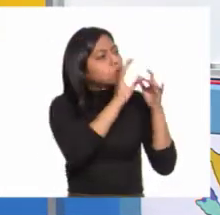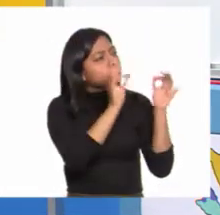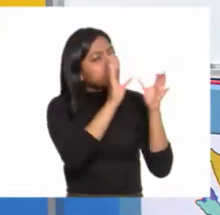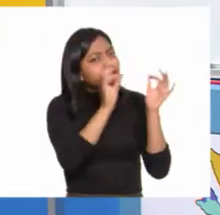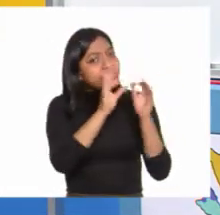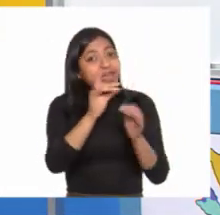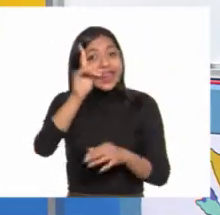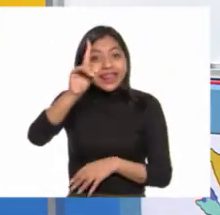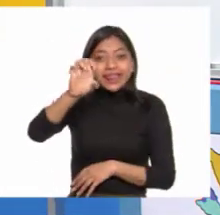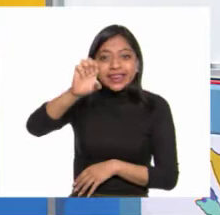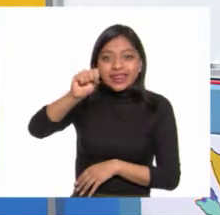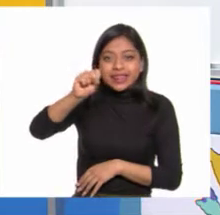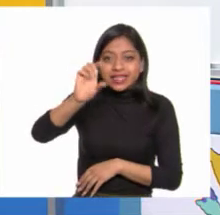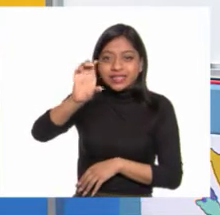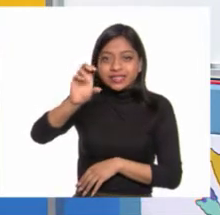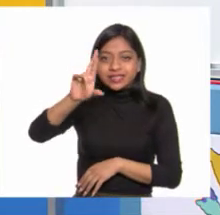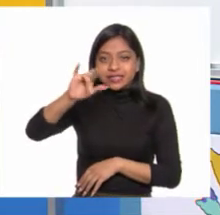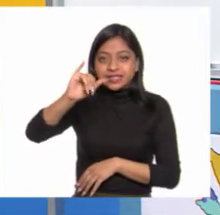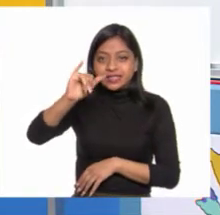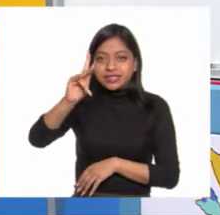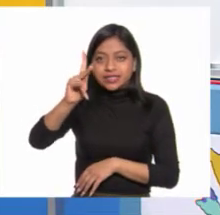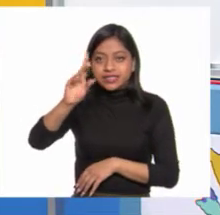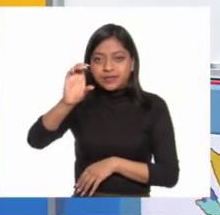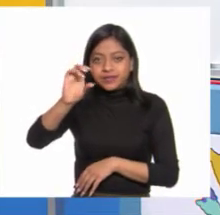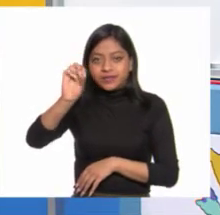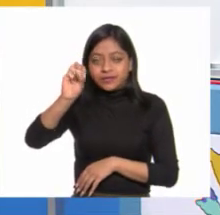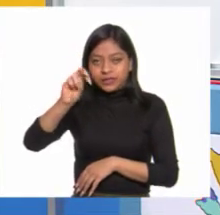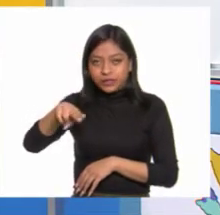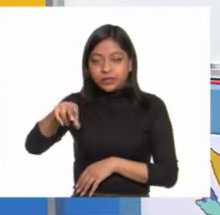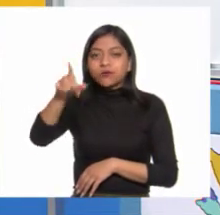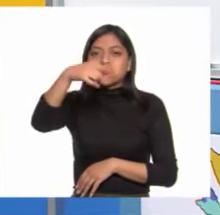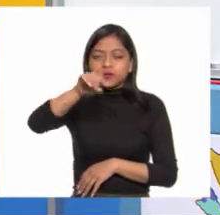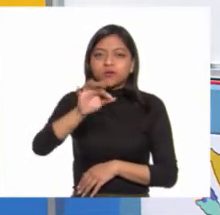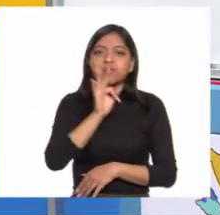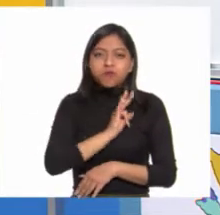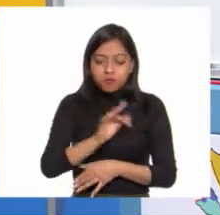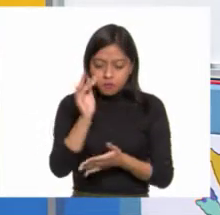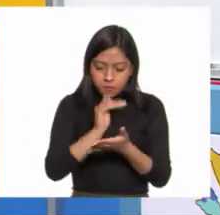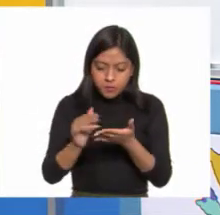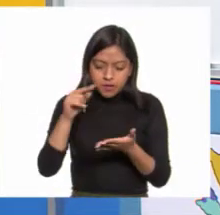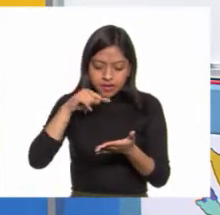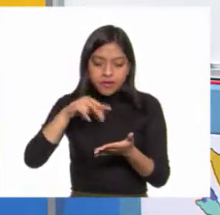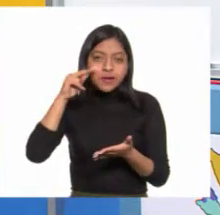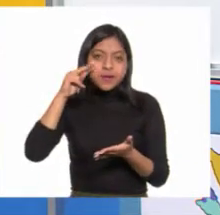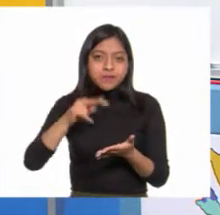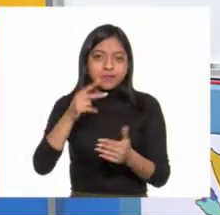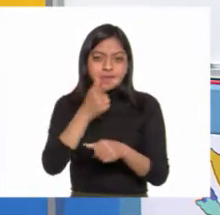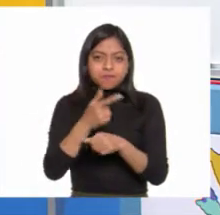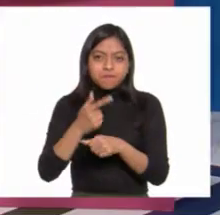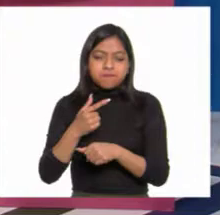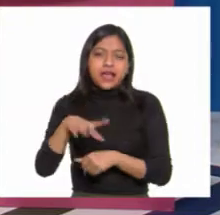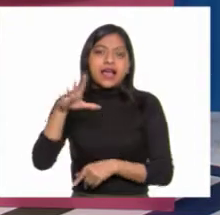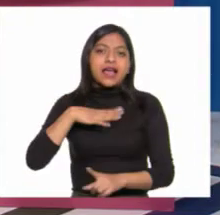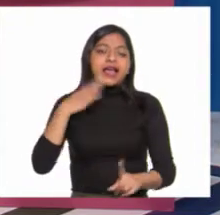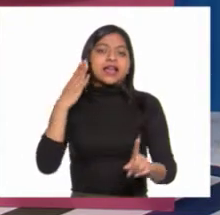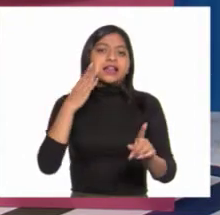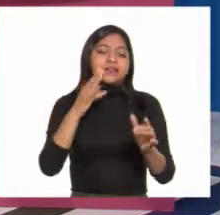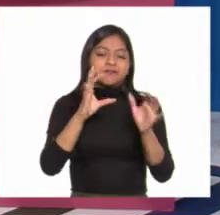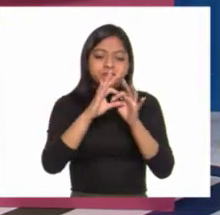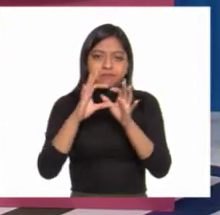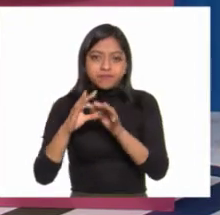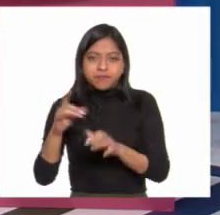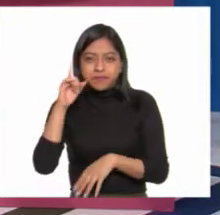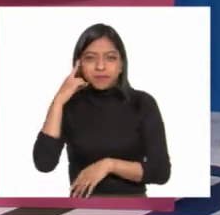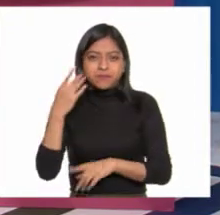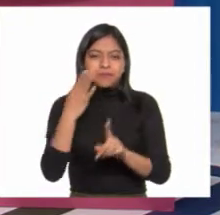aparecer en una gran variedad de tipos de texto, cumpliendo una función específica en cada uno de ellos. Lo vamos a ir viendo.